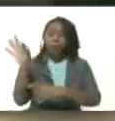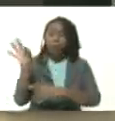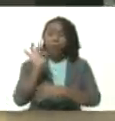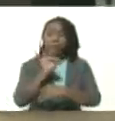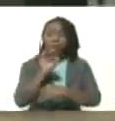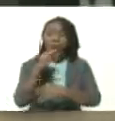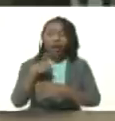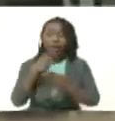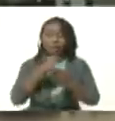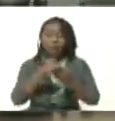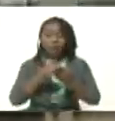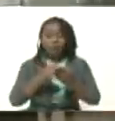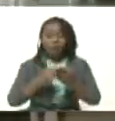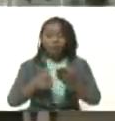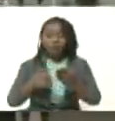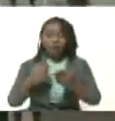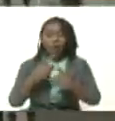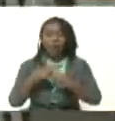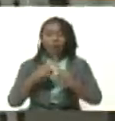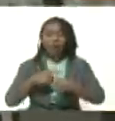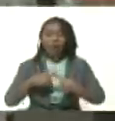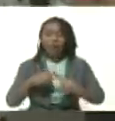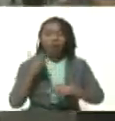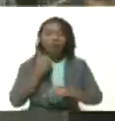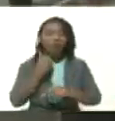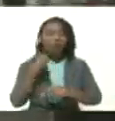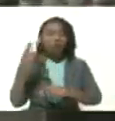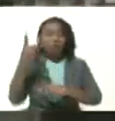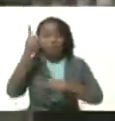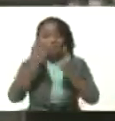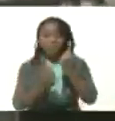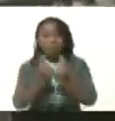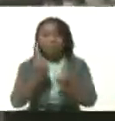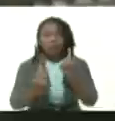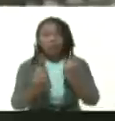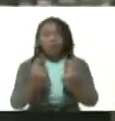cuanto a prescripción para las distintas patologías de sus pacientes.